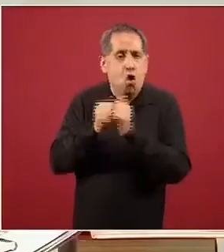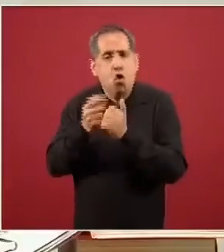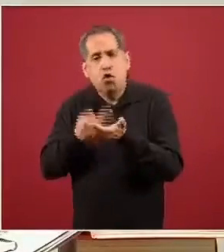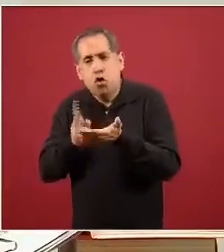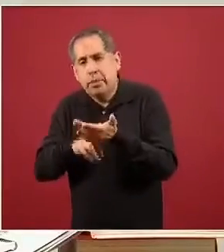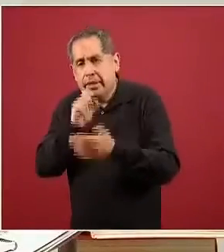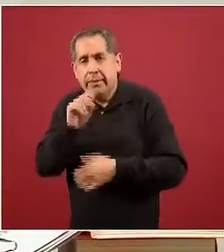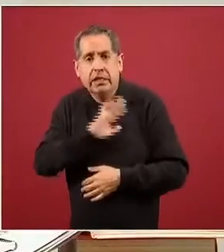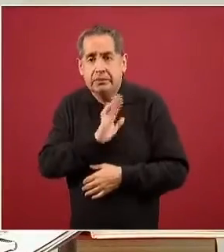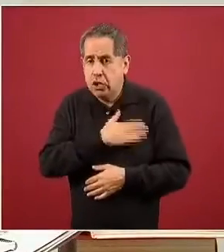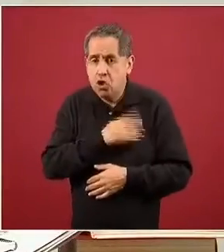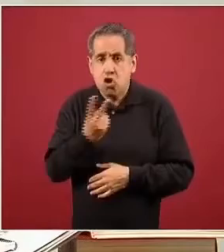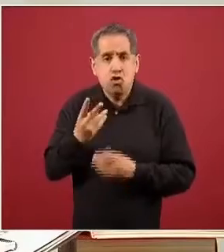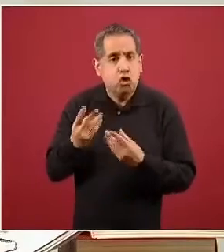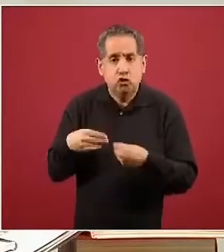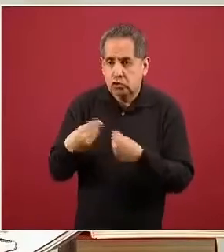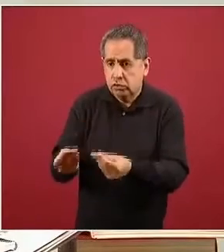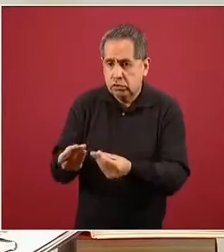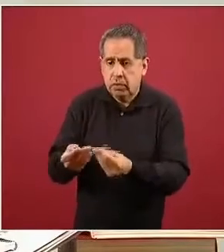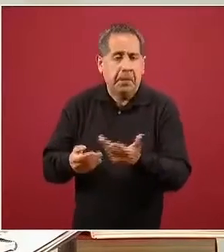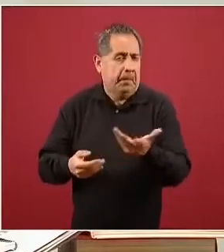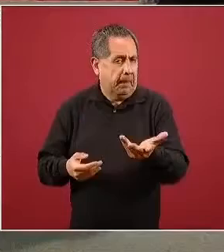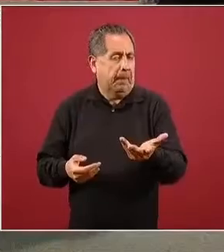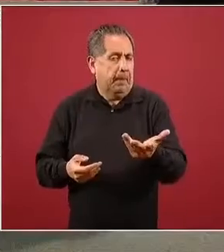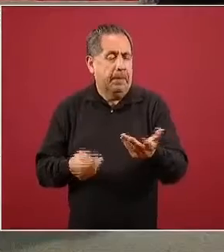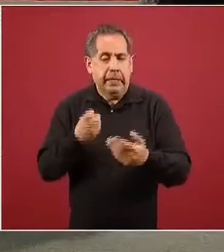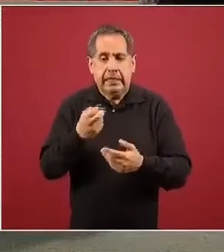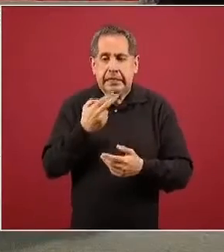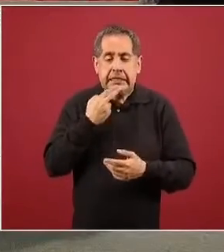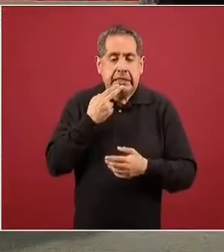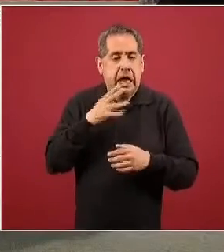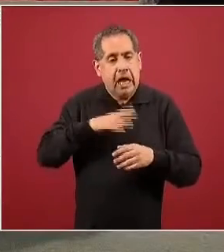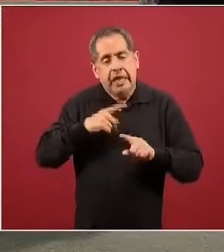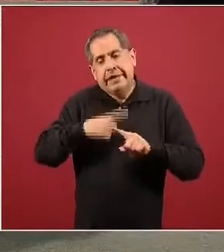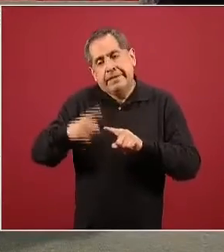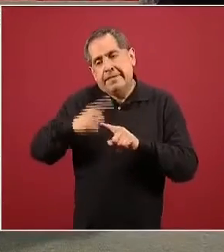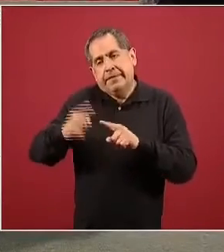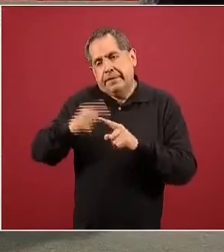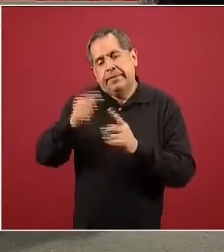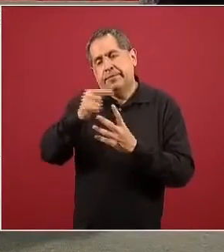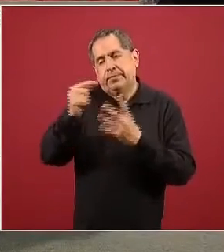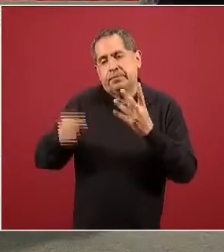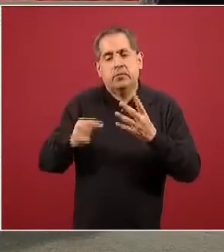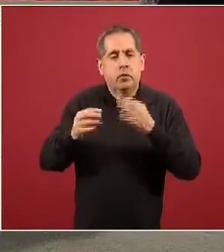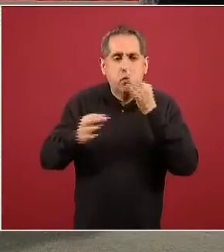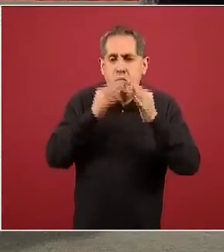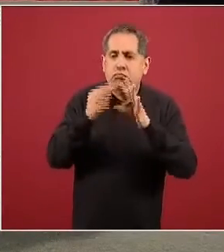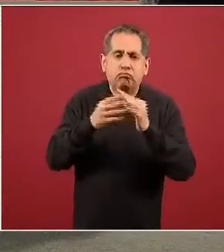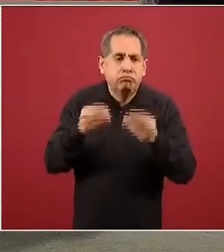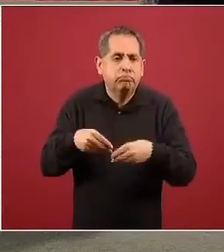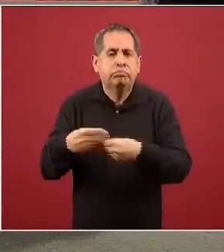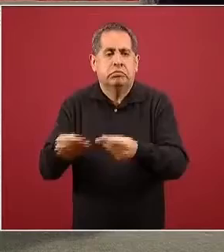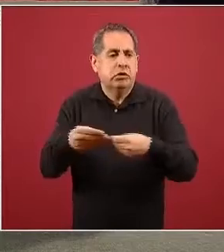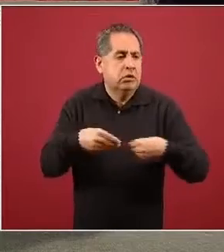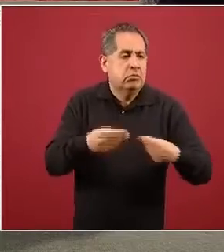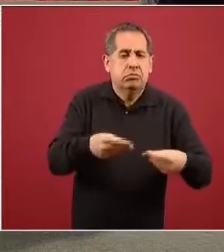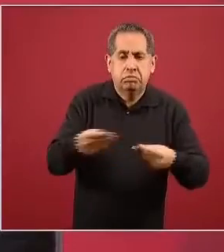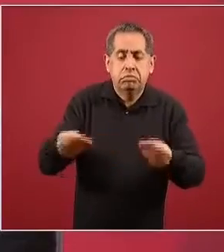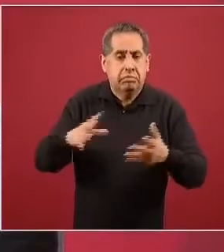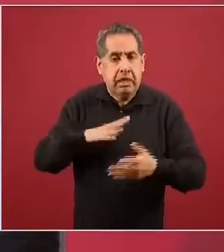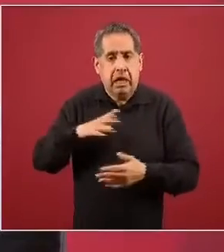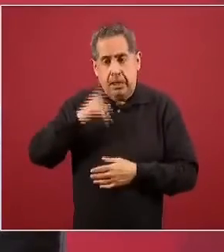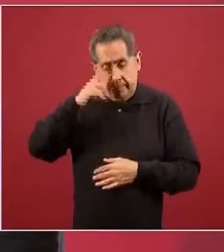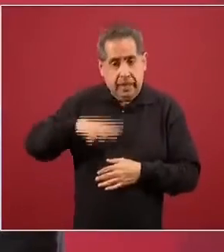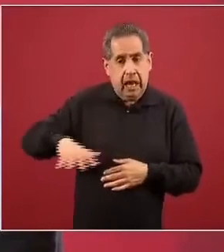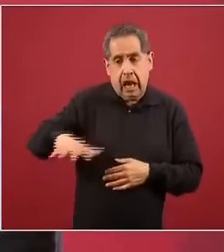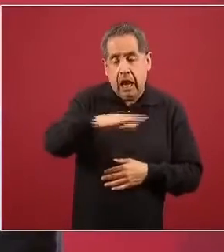idioma español. Entonces, de esa manera, pues hay varias fuentes de proveeduría, de suministro para